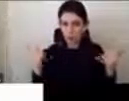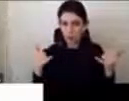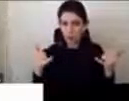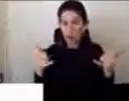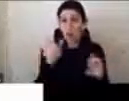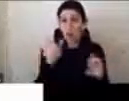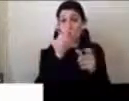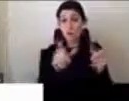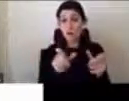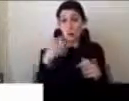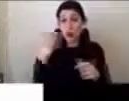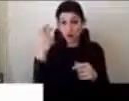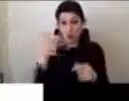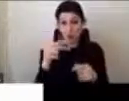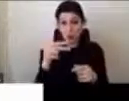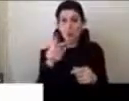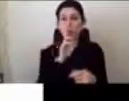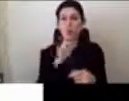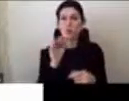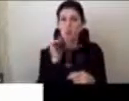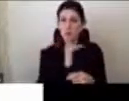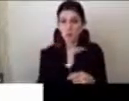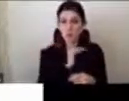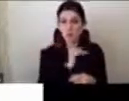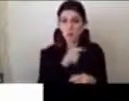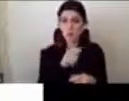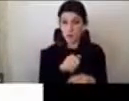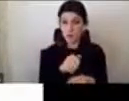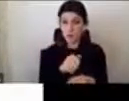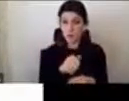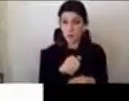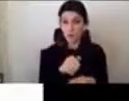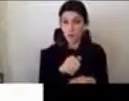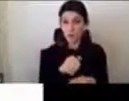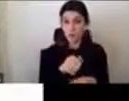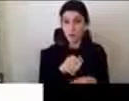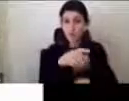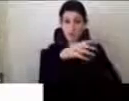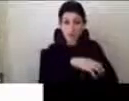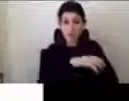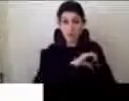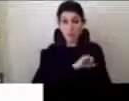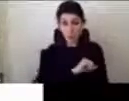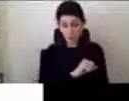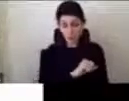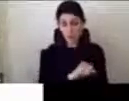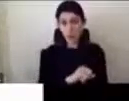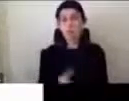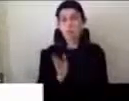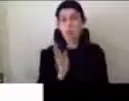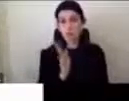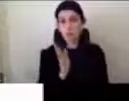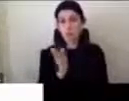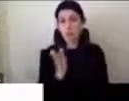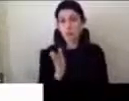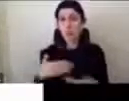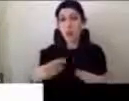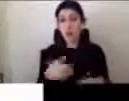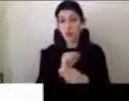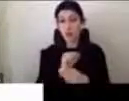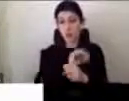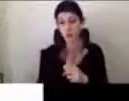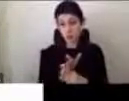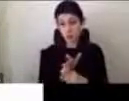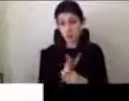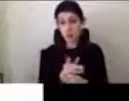Esta tienda se encuentra en la región metropolitana, realiza pedidos a todo Chile y se mantiene funcionando en esta época de pandemia.